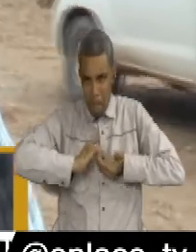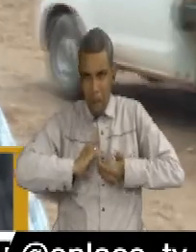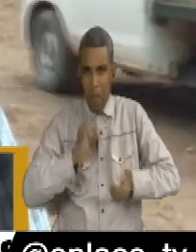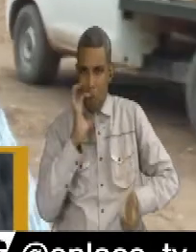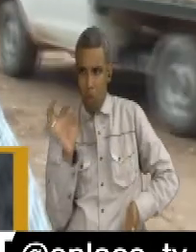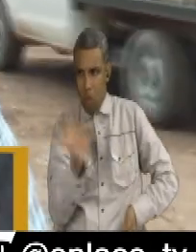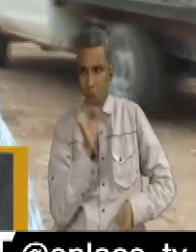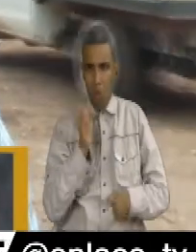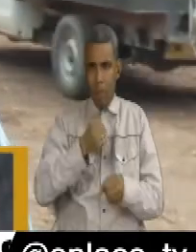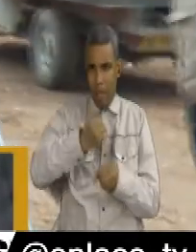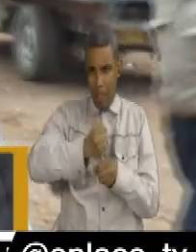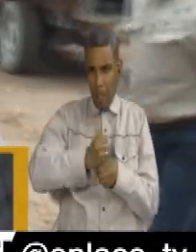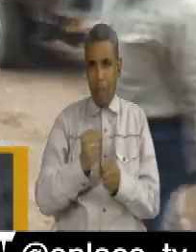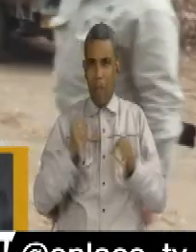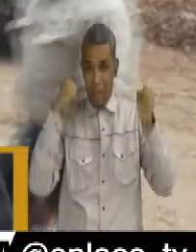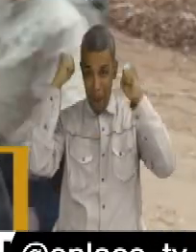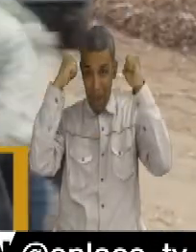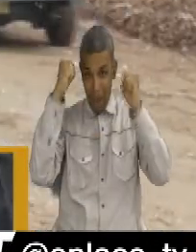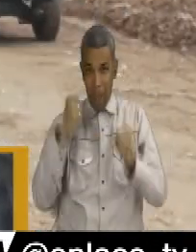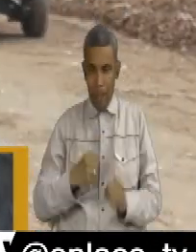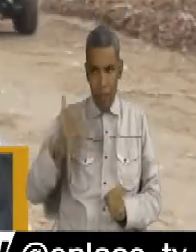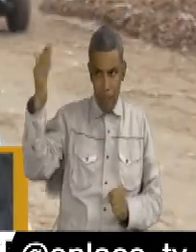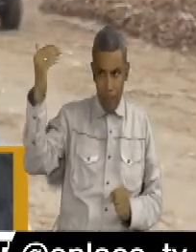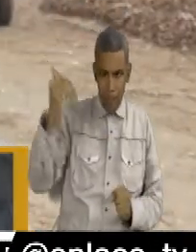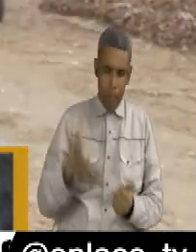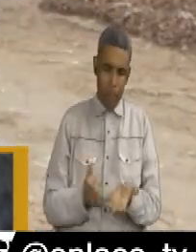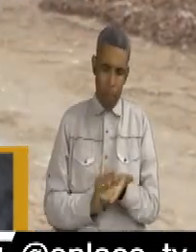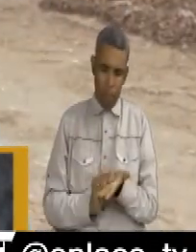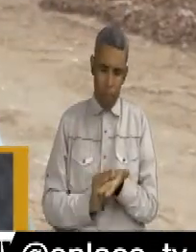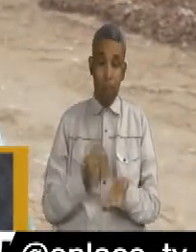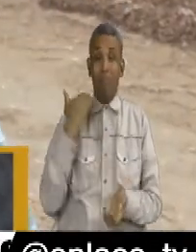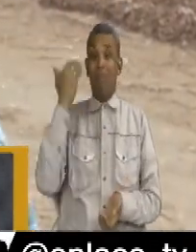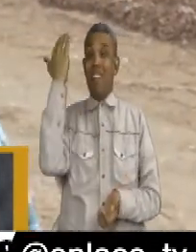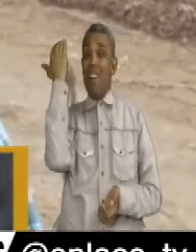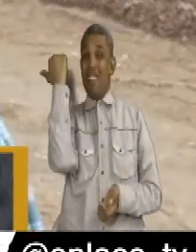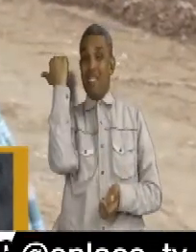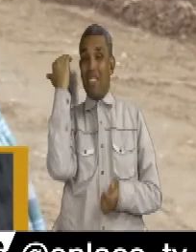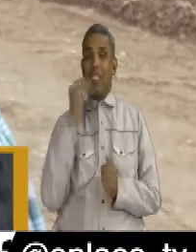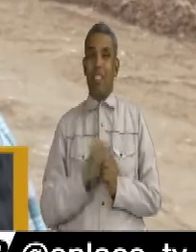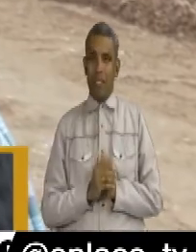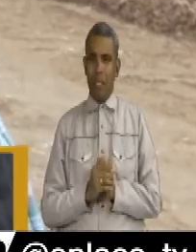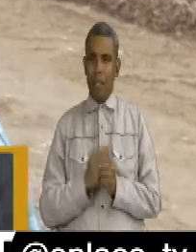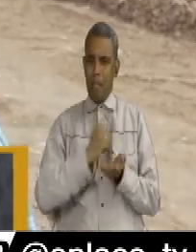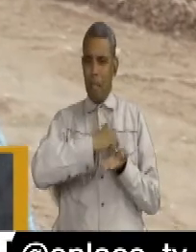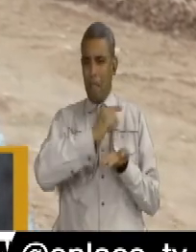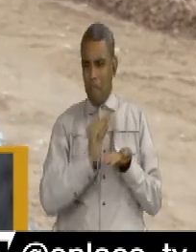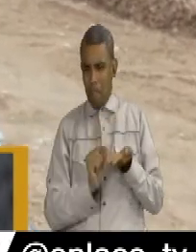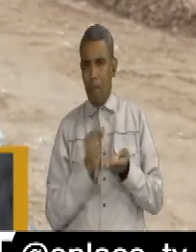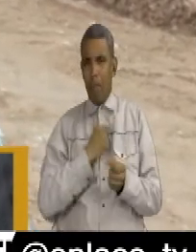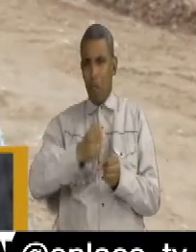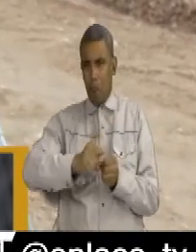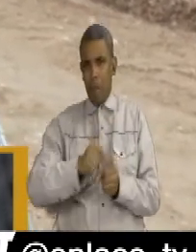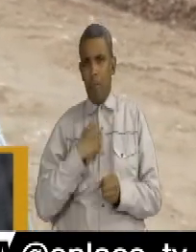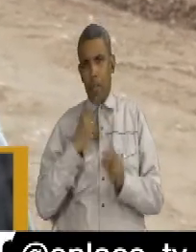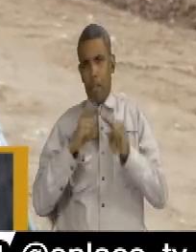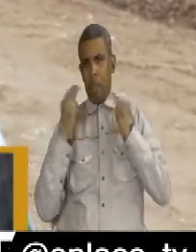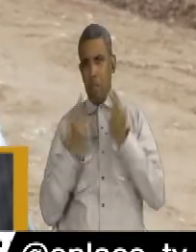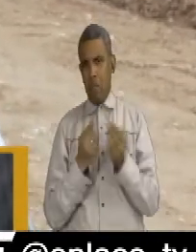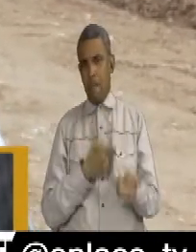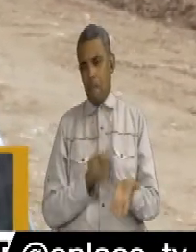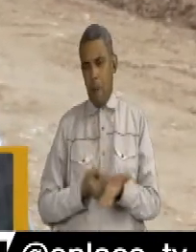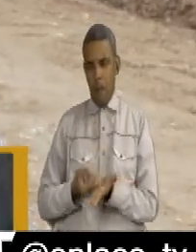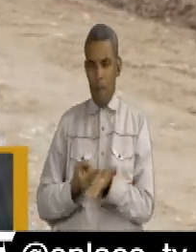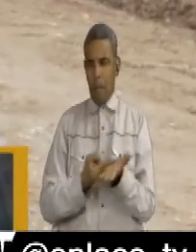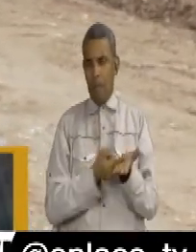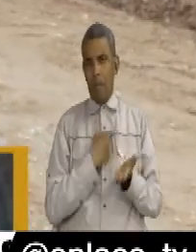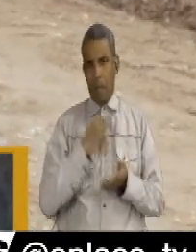están realizando estas protestas. También el día de ayer tuvimos una reunión ya con Impala y Ecopetrol y hoy vamos a continuar para ir